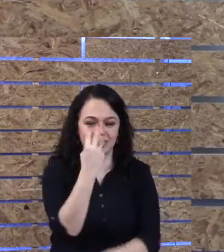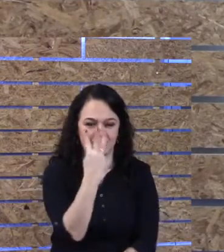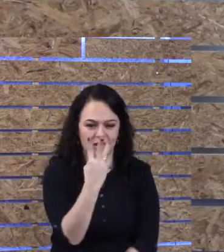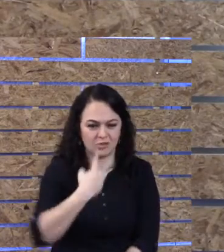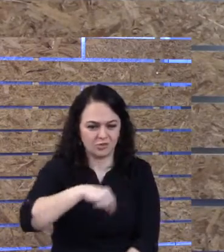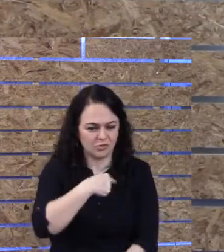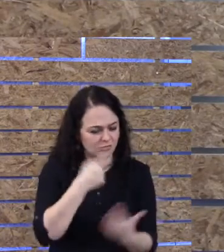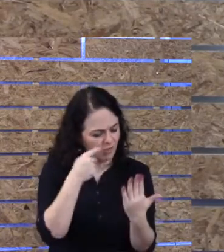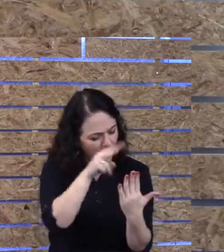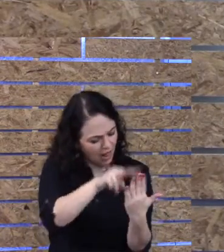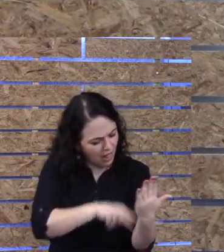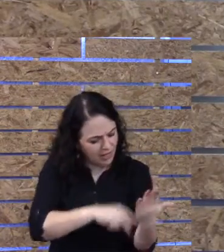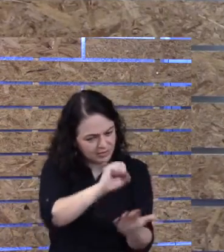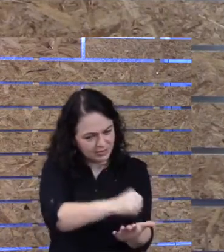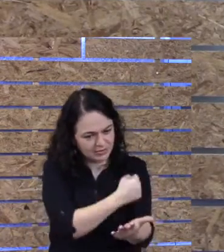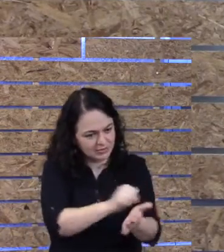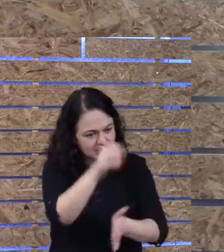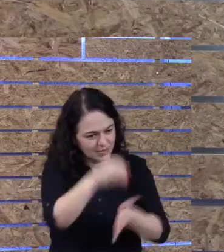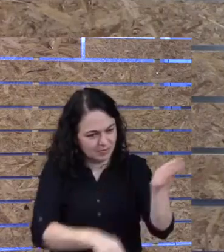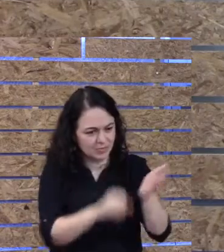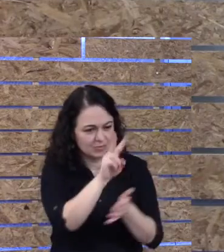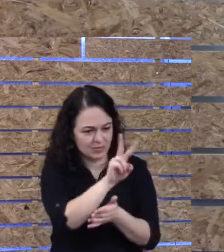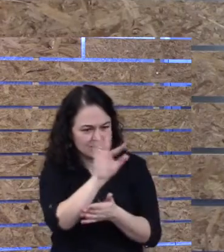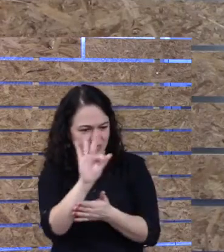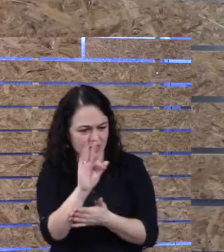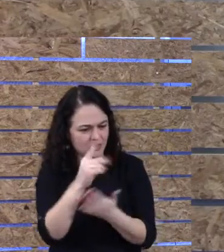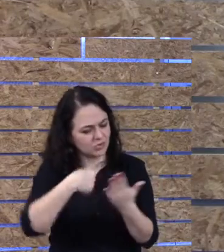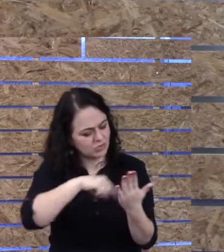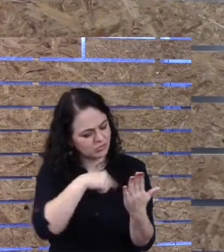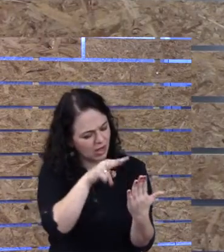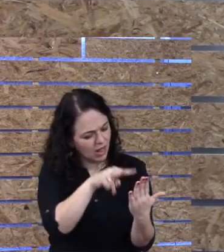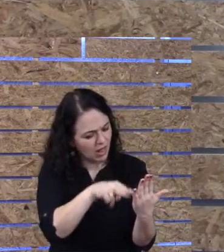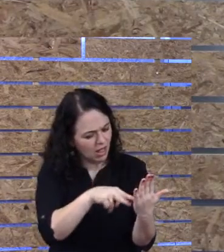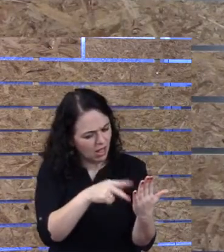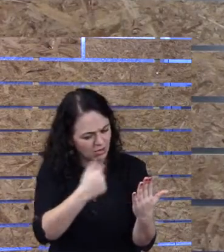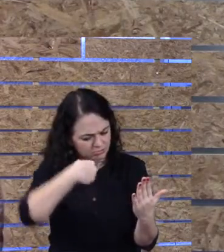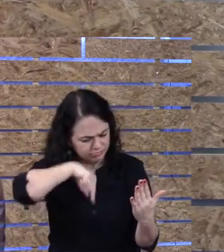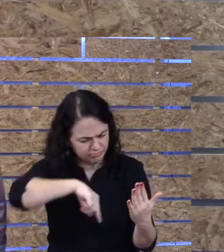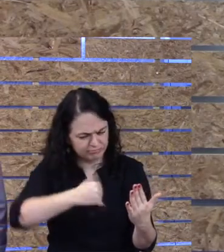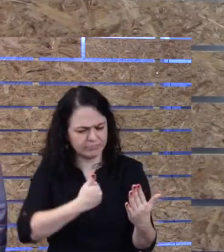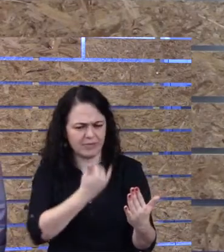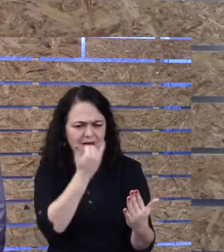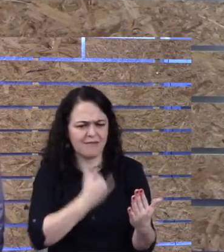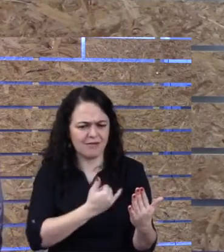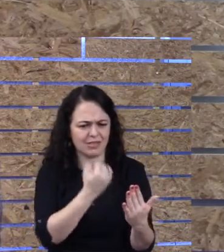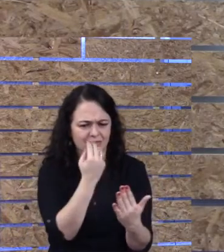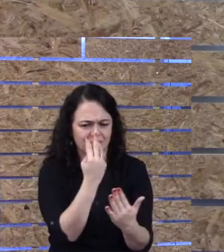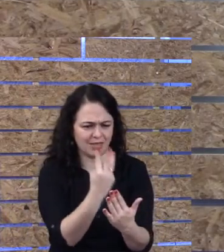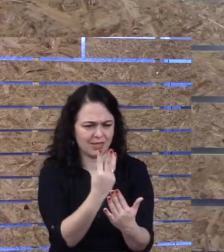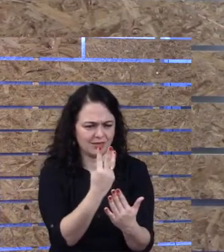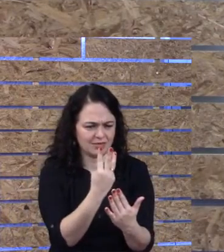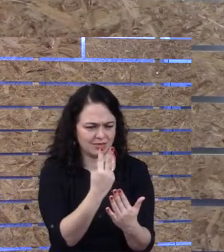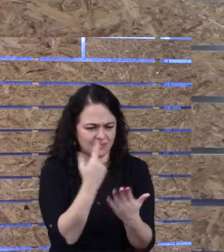Voy a explicarles un poco la razón del título como introducción.